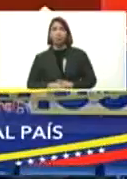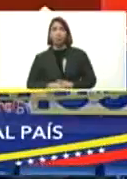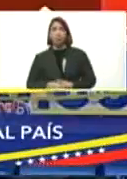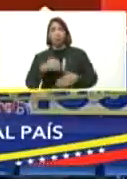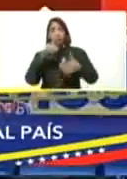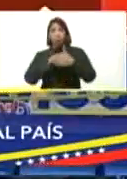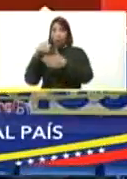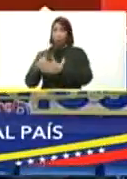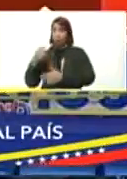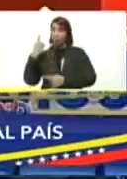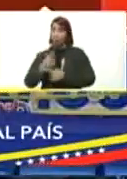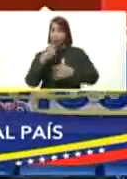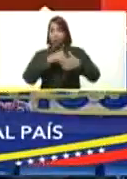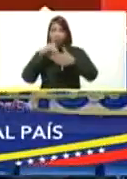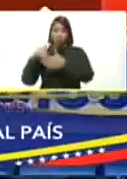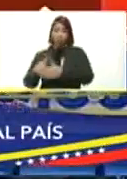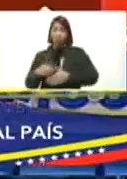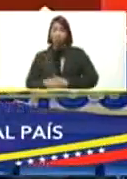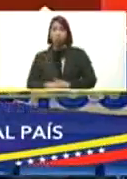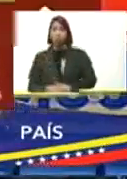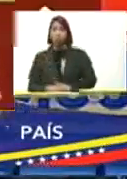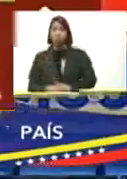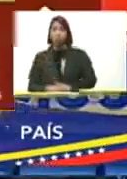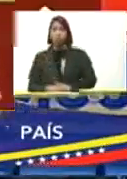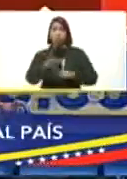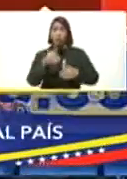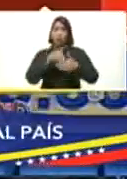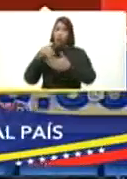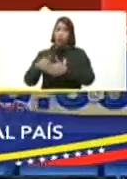Votar y votar y votar y votar y votar. Votar,